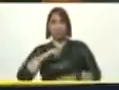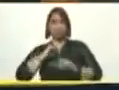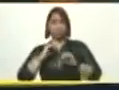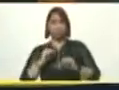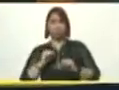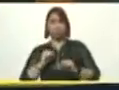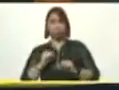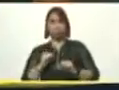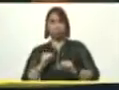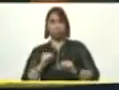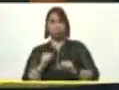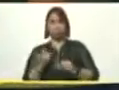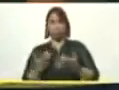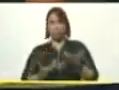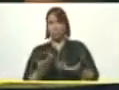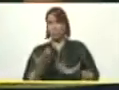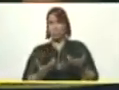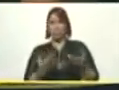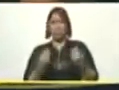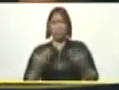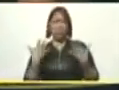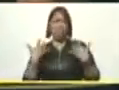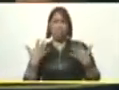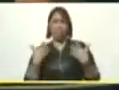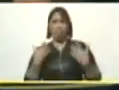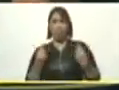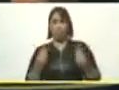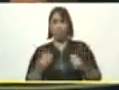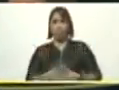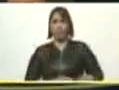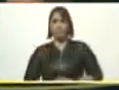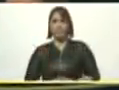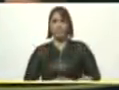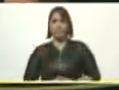por el calor y todas estas cosas